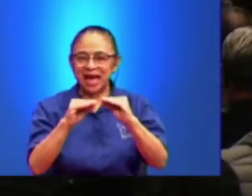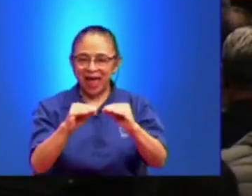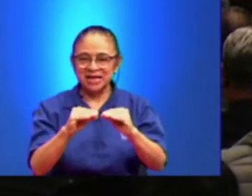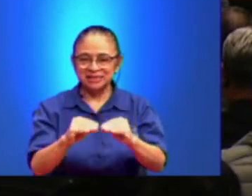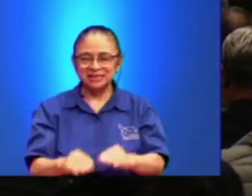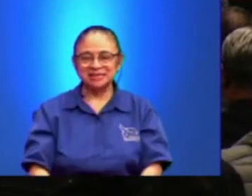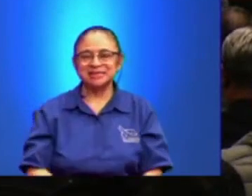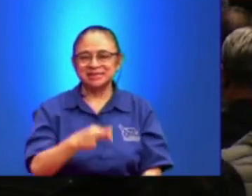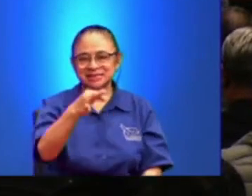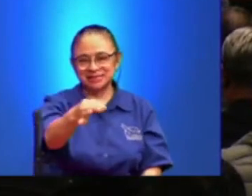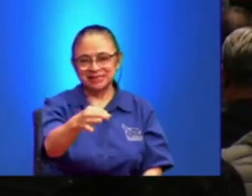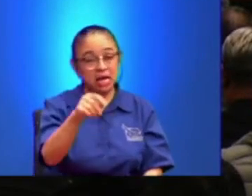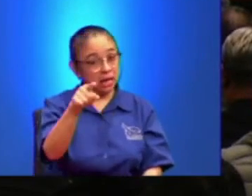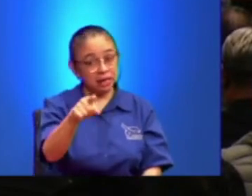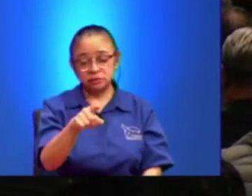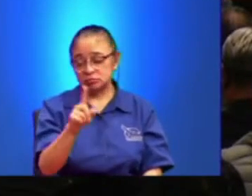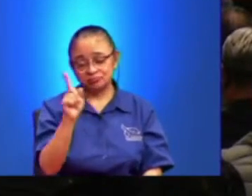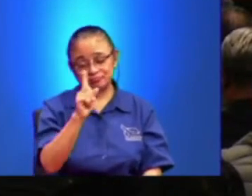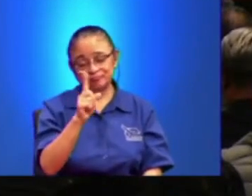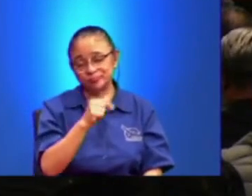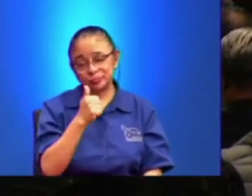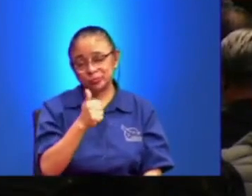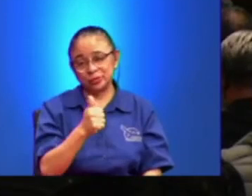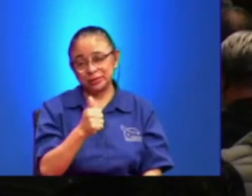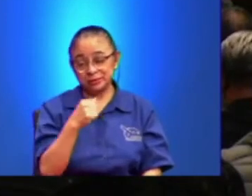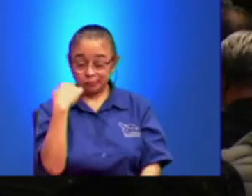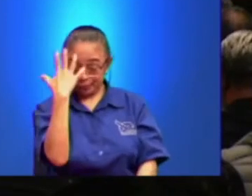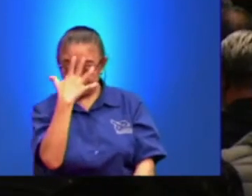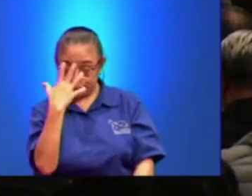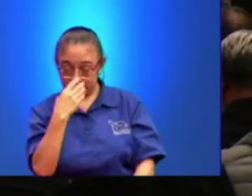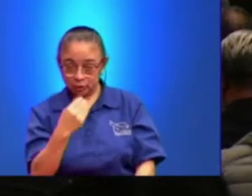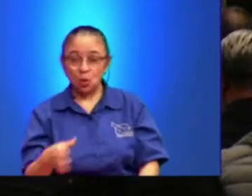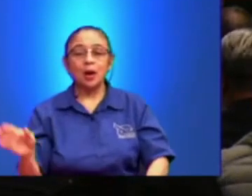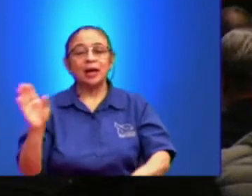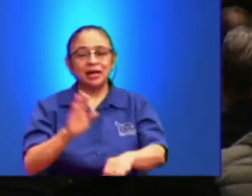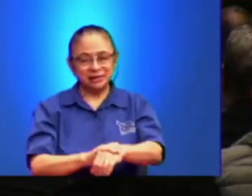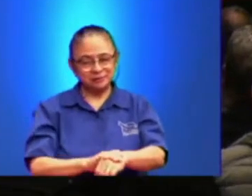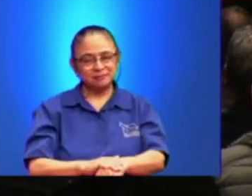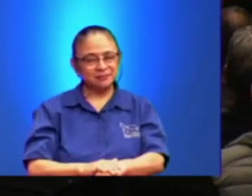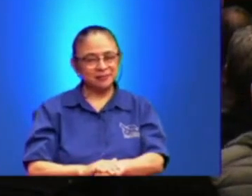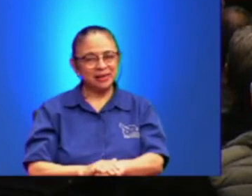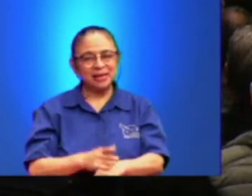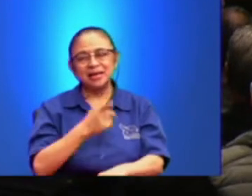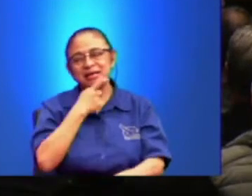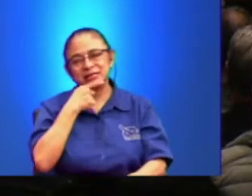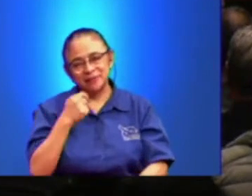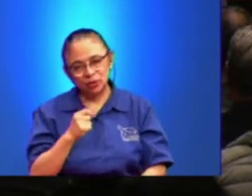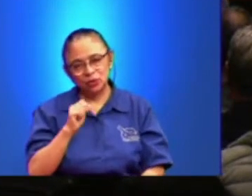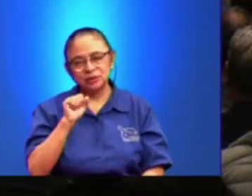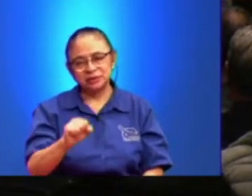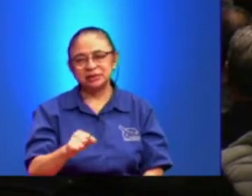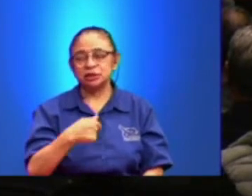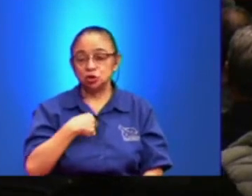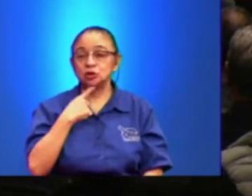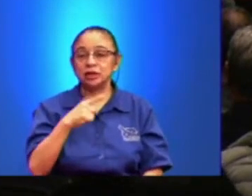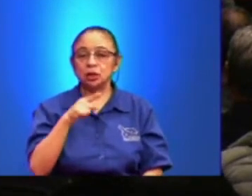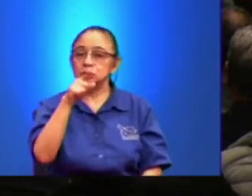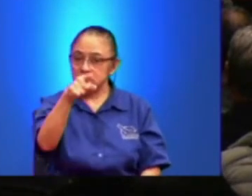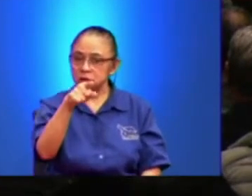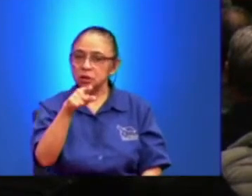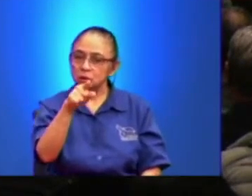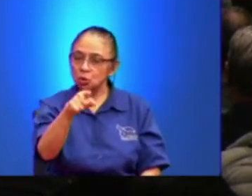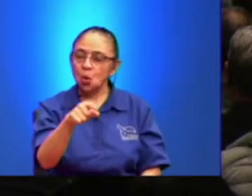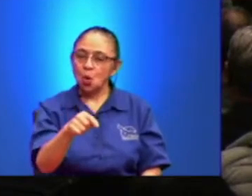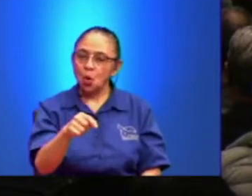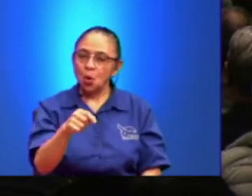esa es nuestra atractivo el más atractivo que yo te dijera si tú tomas la santa cena dios le vas